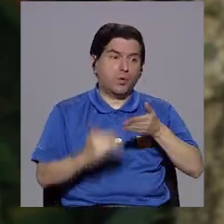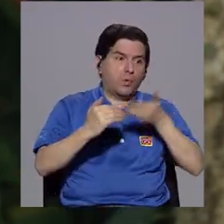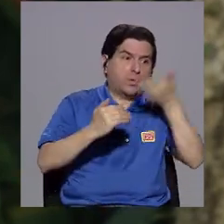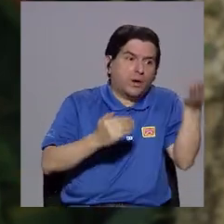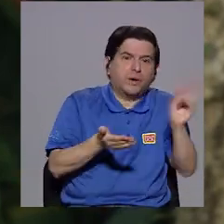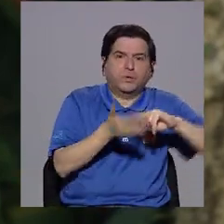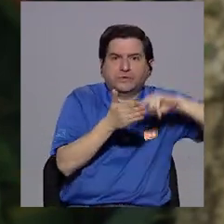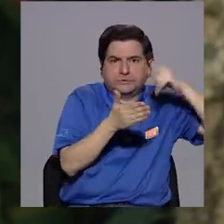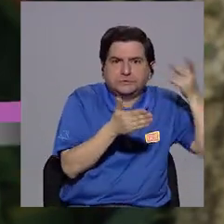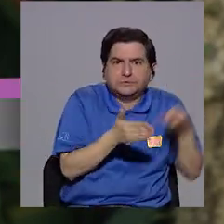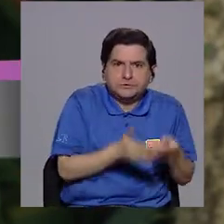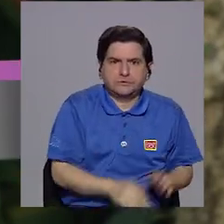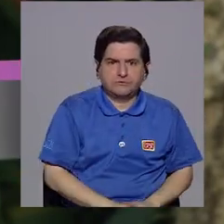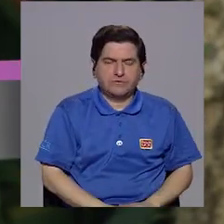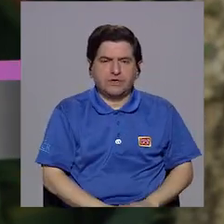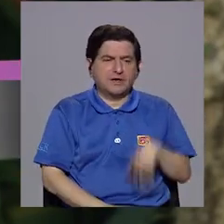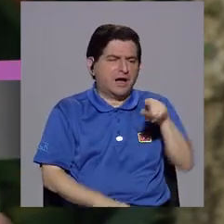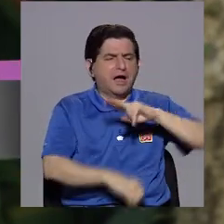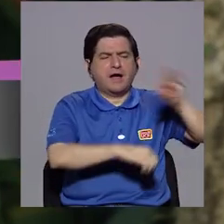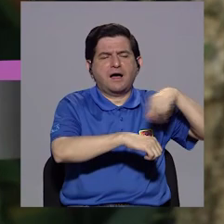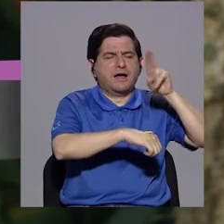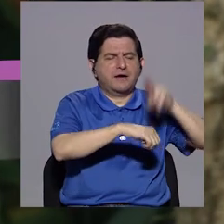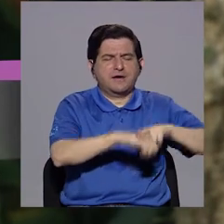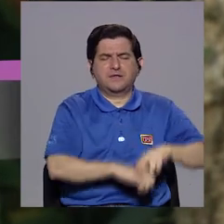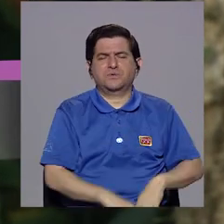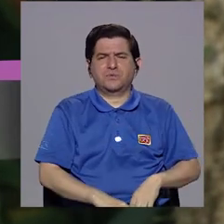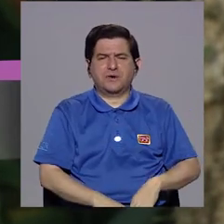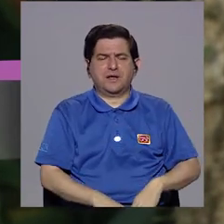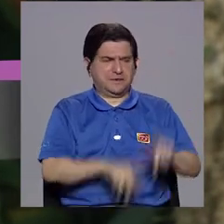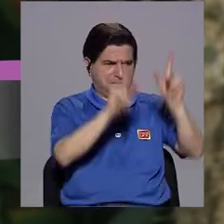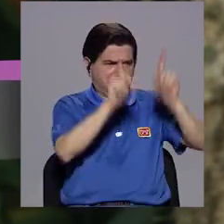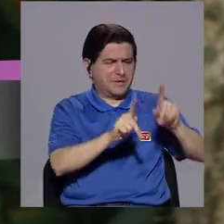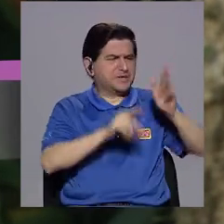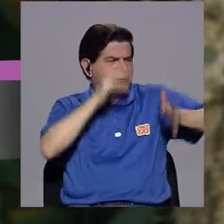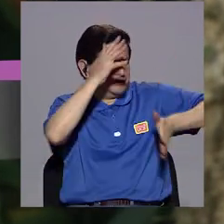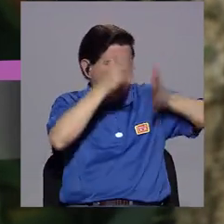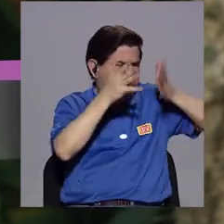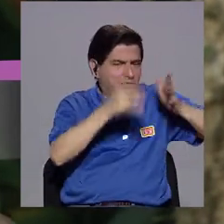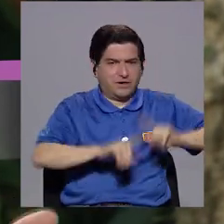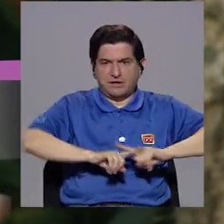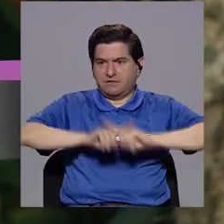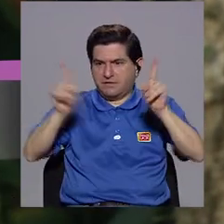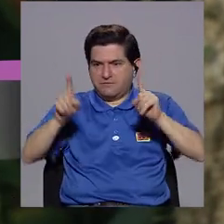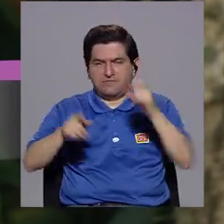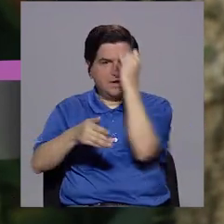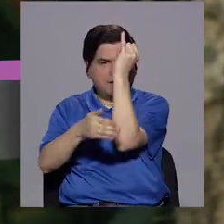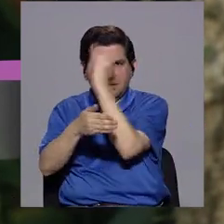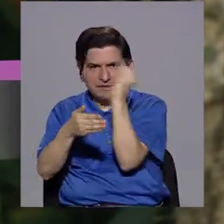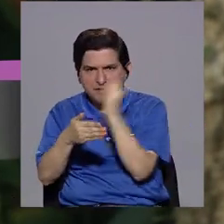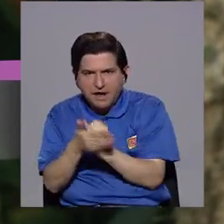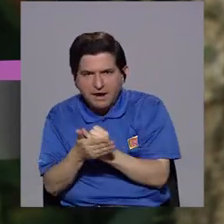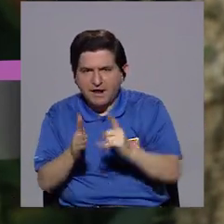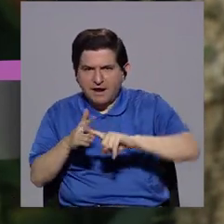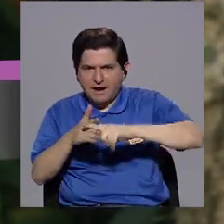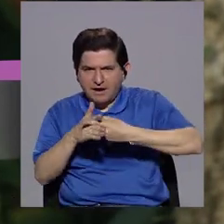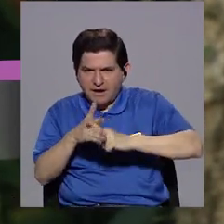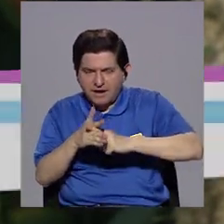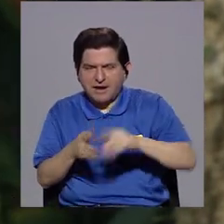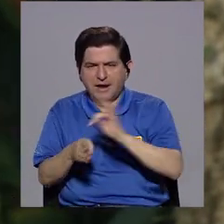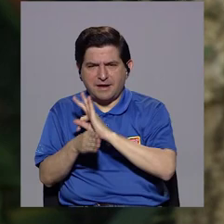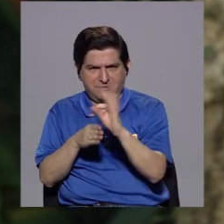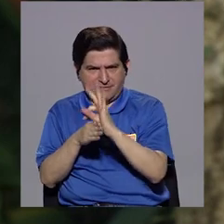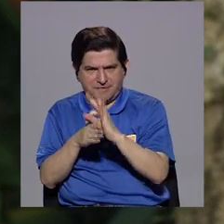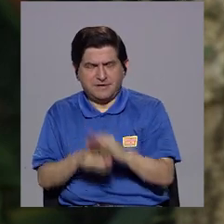Una cosa es esta... cuestión natural que tiene el ser humano para crear y otra cosa es el arte como una